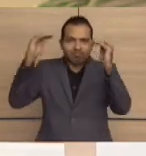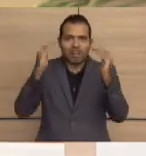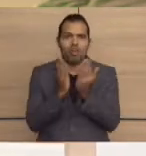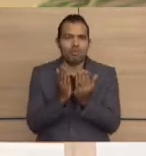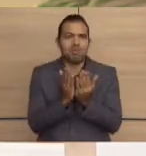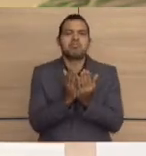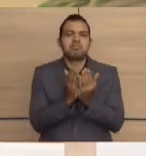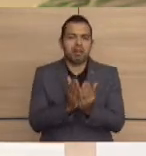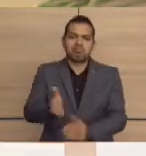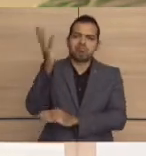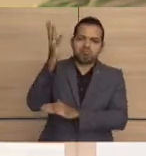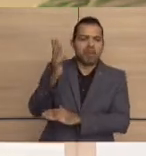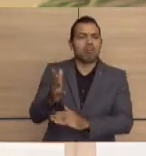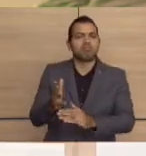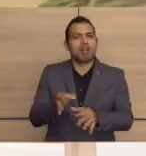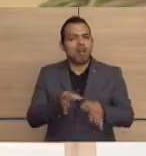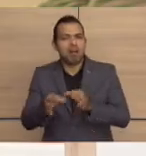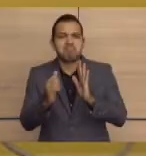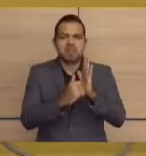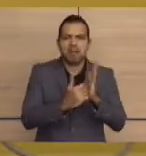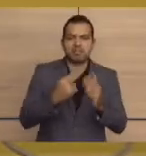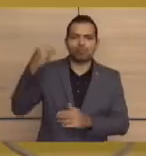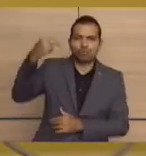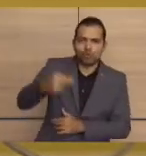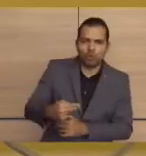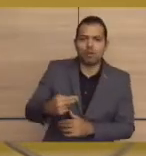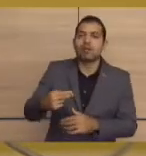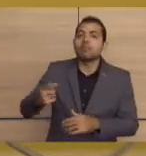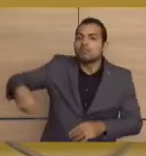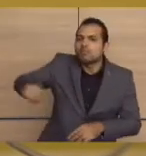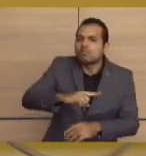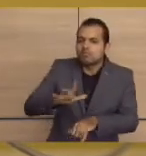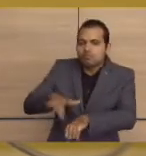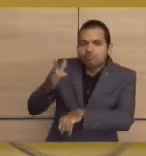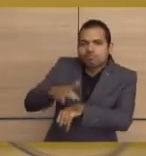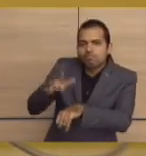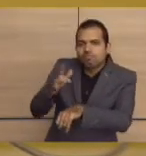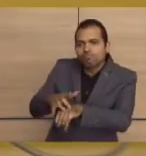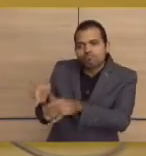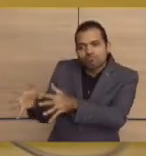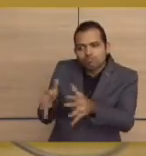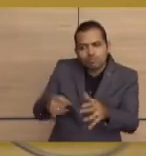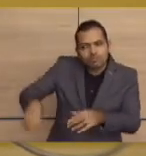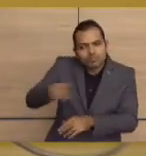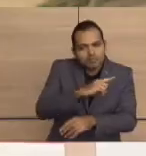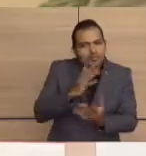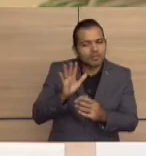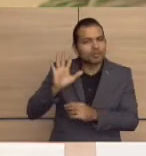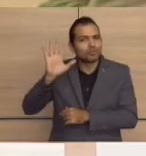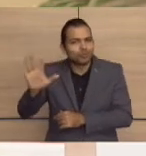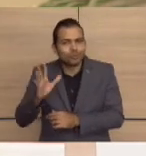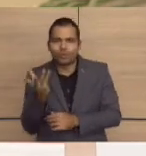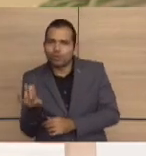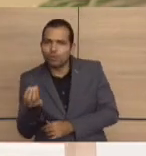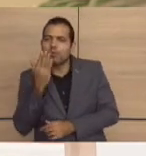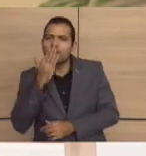donde se incentive en conocer pues de lo propio, de la cosmovisión indígena, del arduo trabajo que